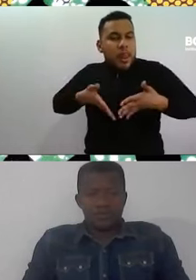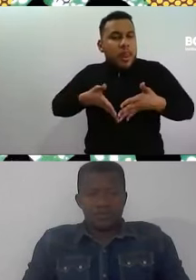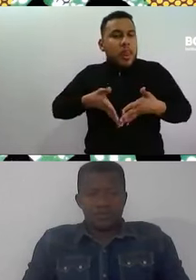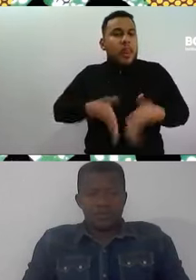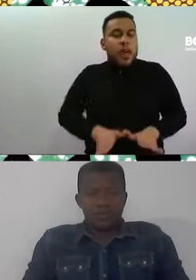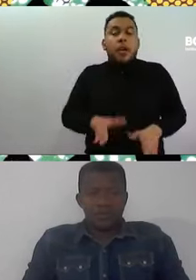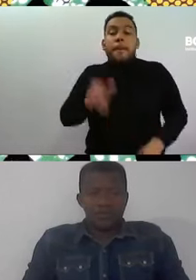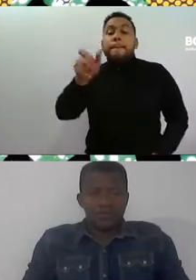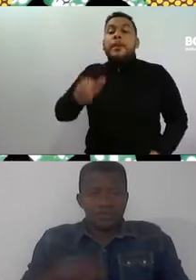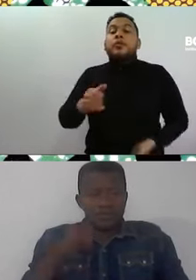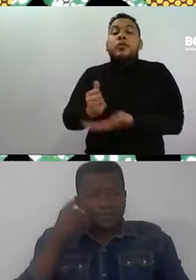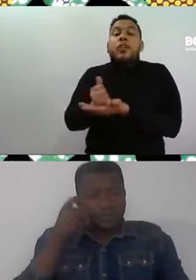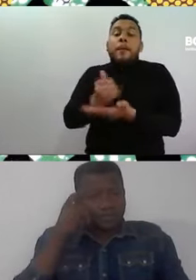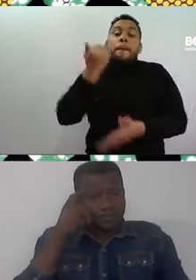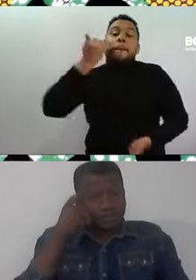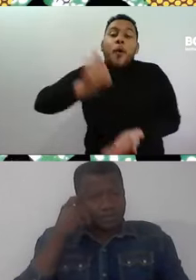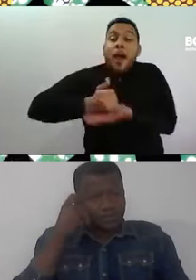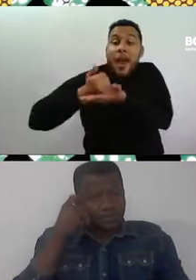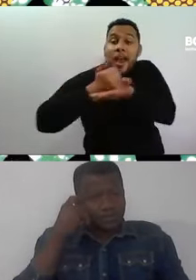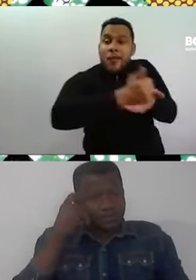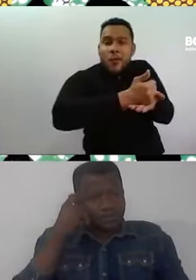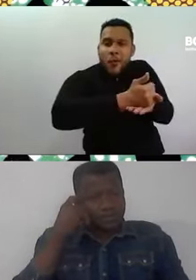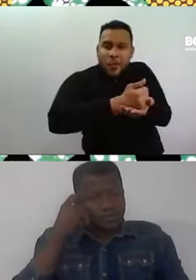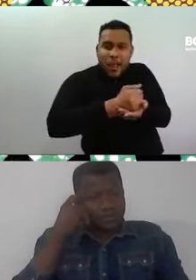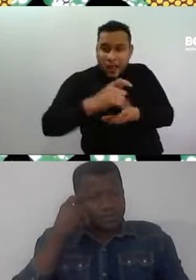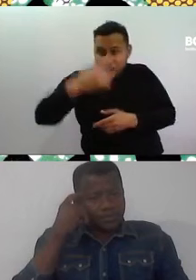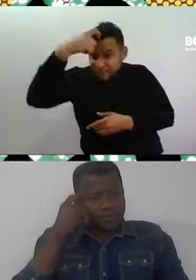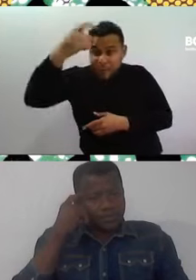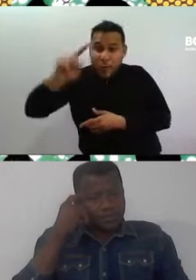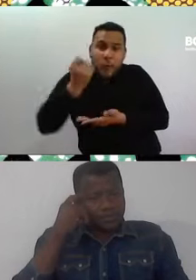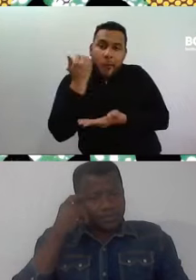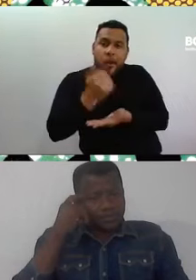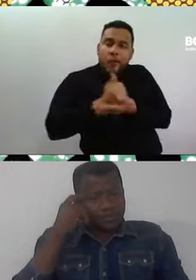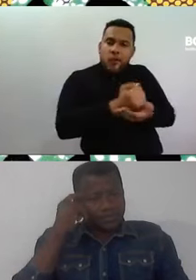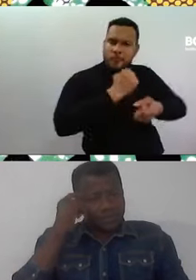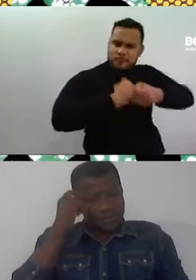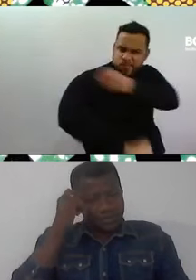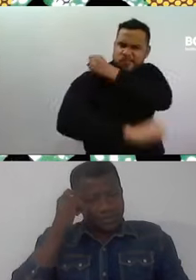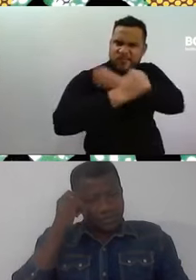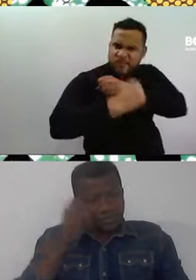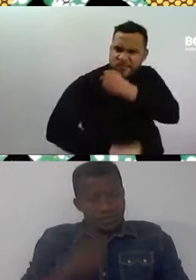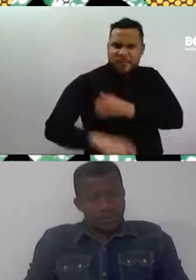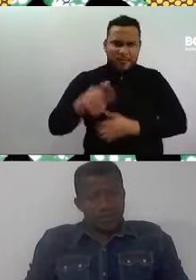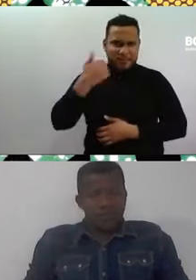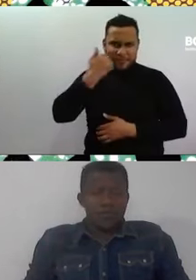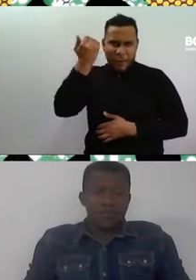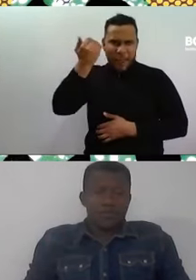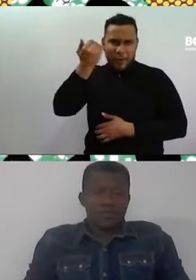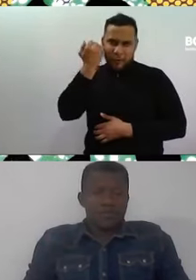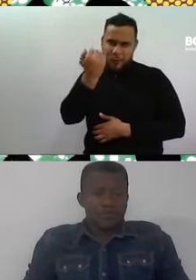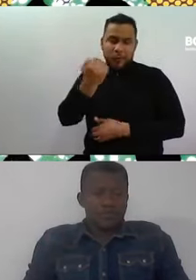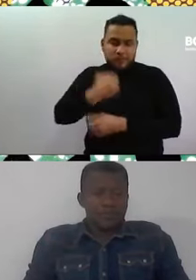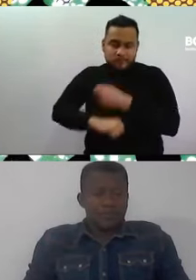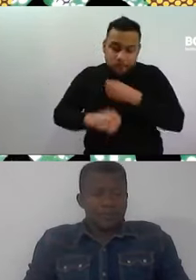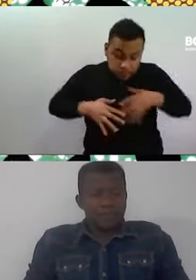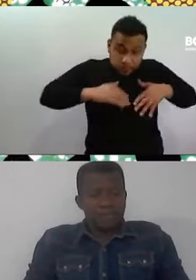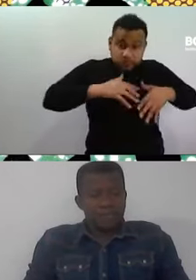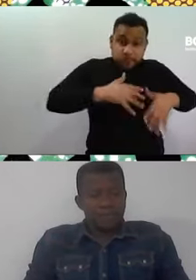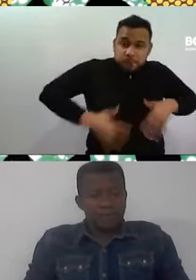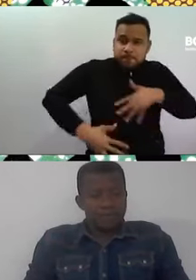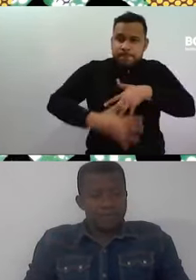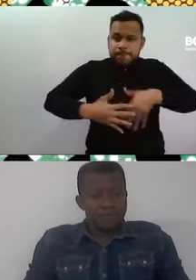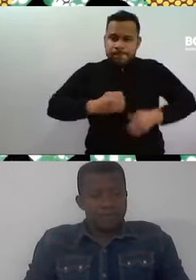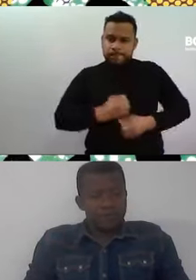partera, que es la sapiencia y sabiduría comunitaria, ¿sí? Entonces, están las comidas de